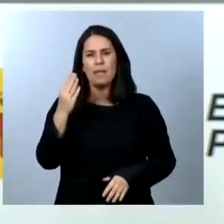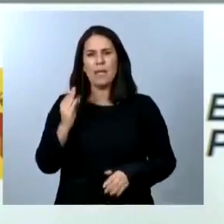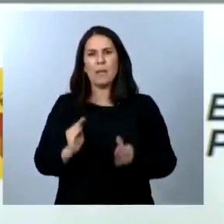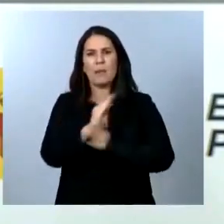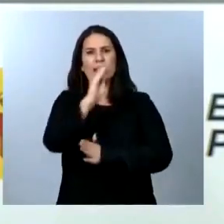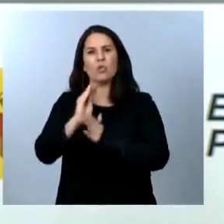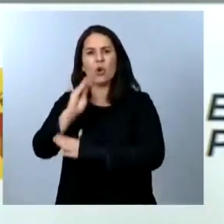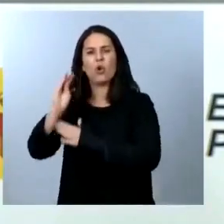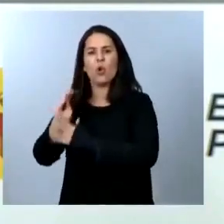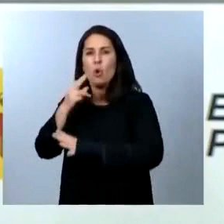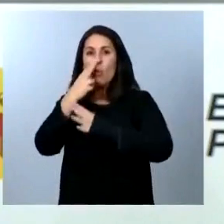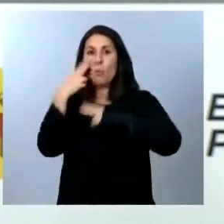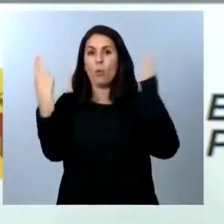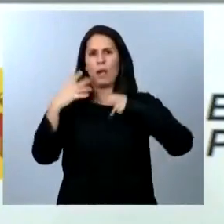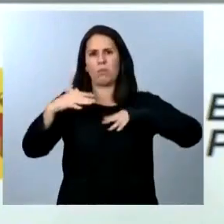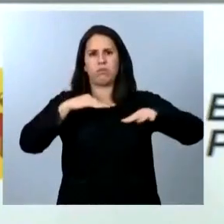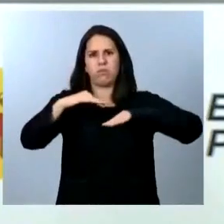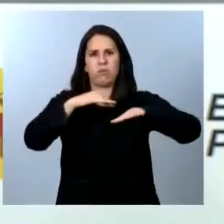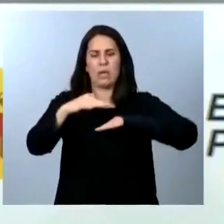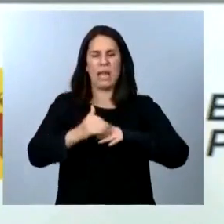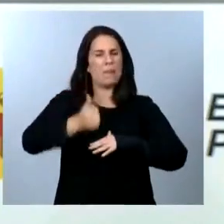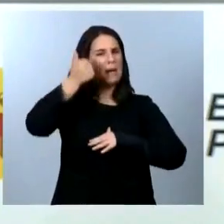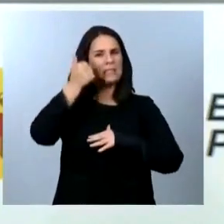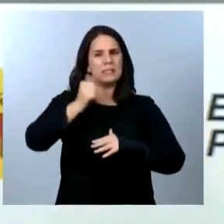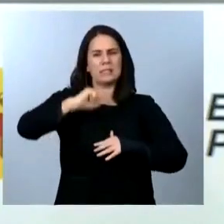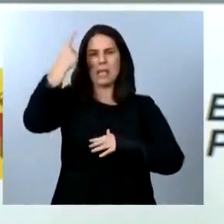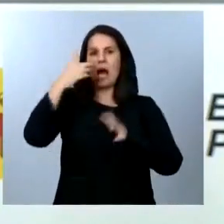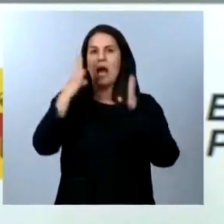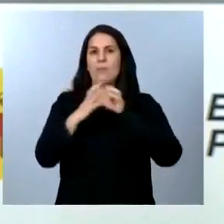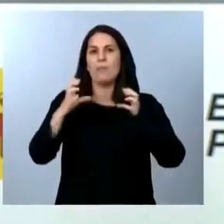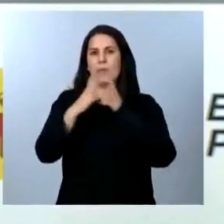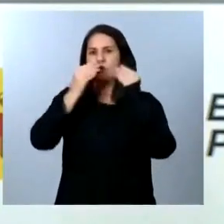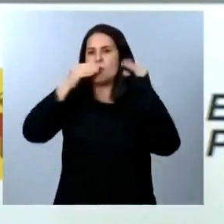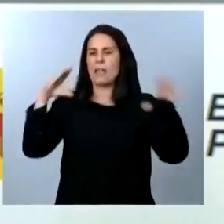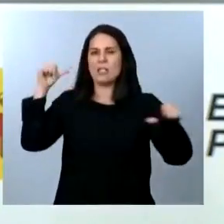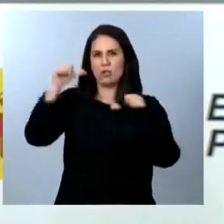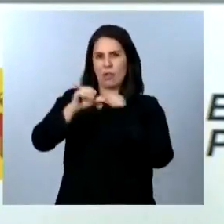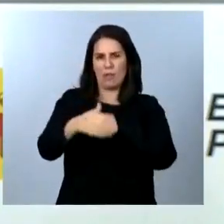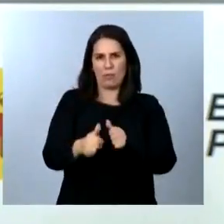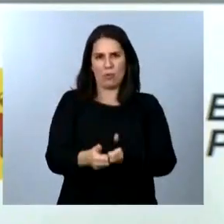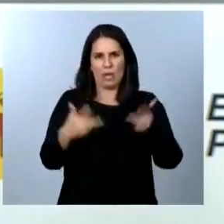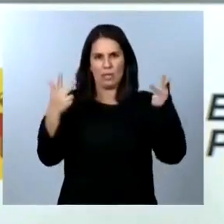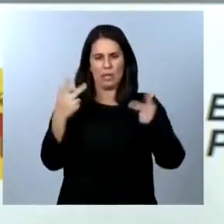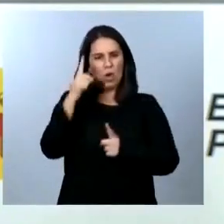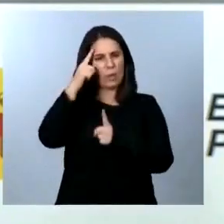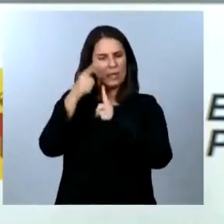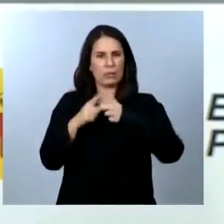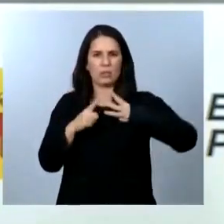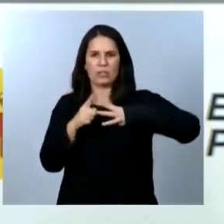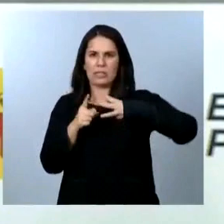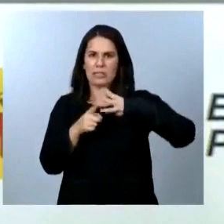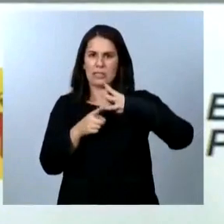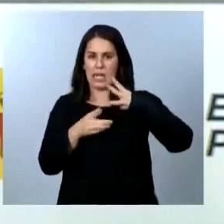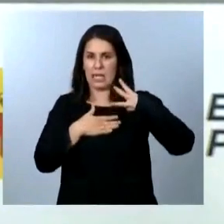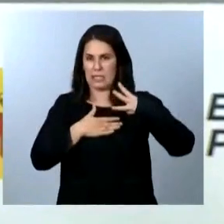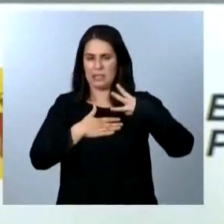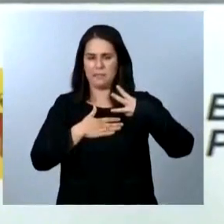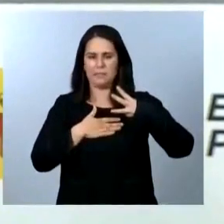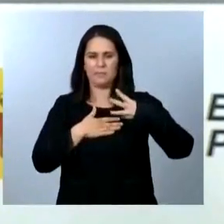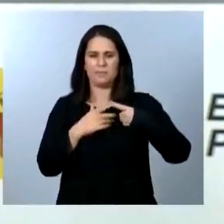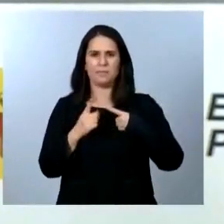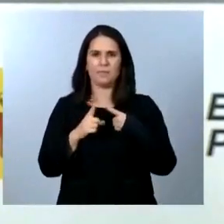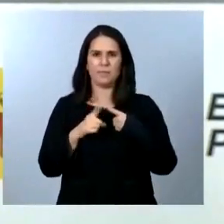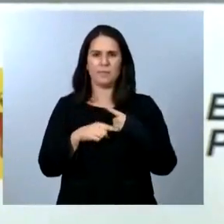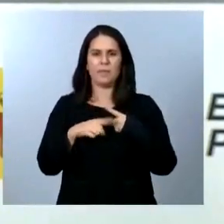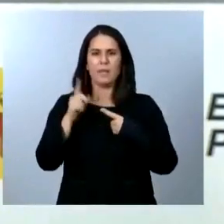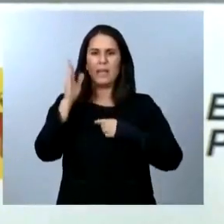es el más ambicioso de nuestra historia democrática. Estos presupuestos tienen 3 objetivos principales a mi juicio. El primero de ellos es reconstruir lo que